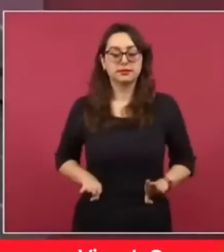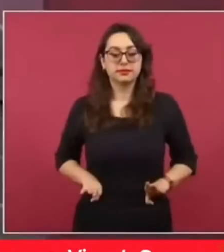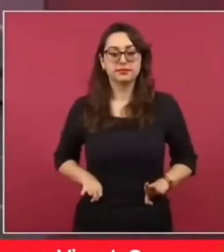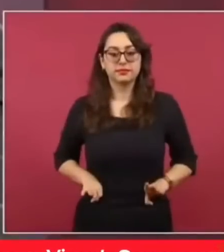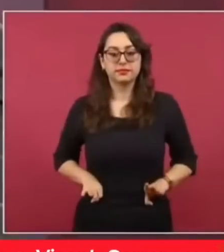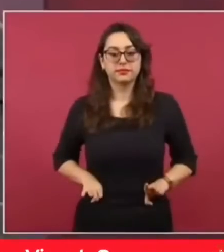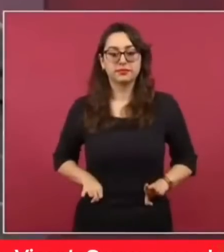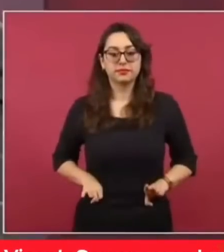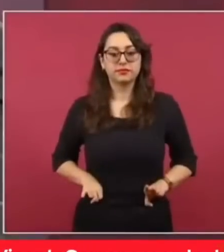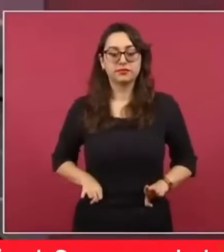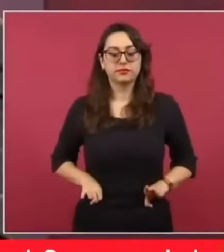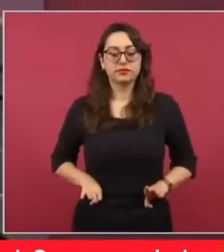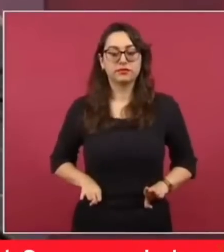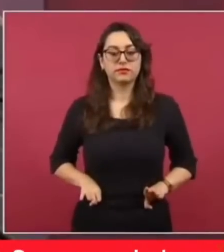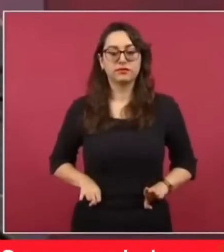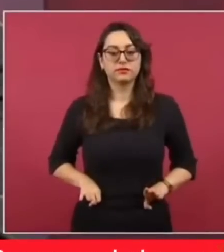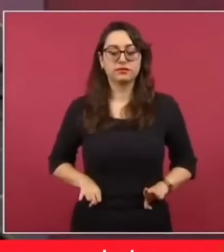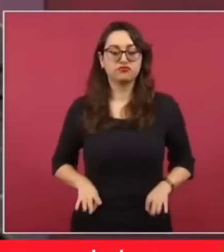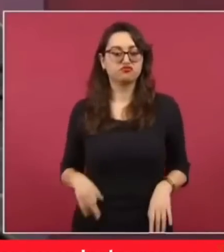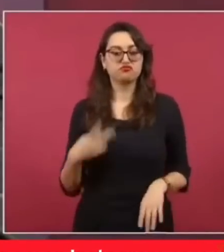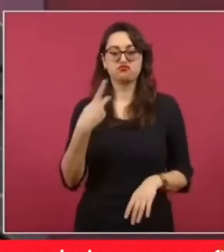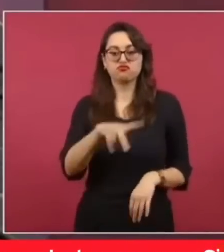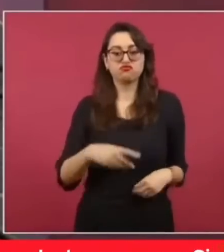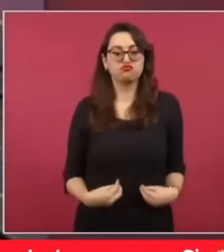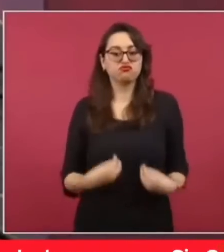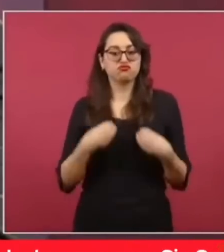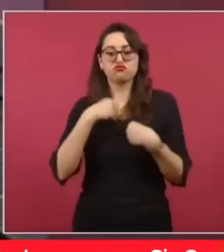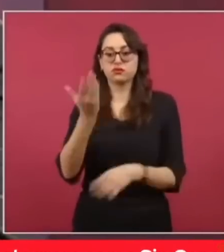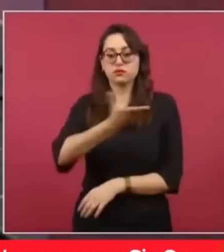operandi, su modo de vida.